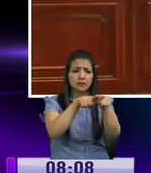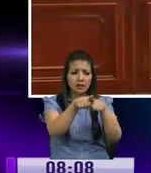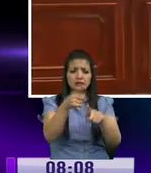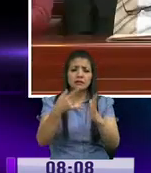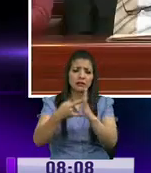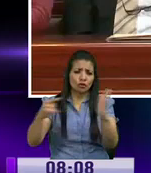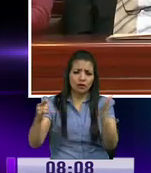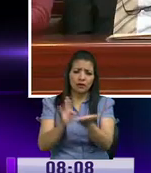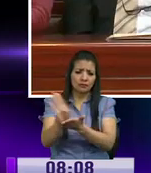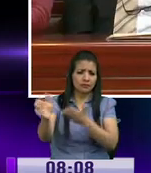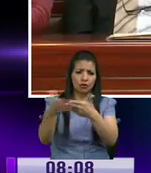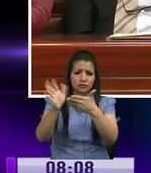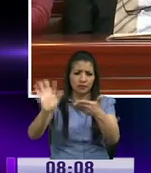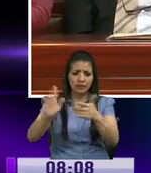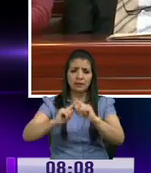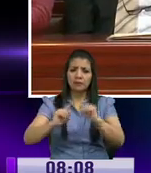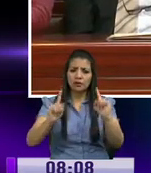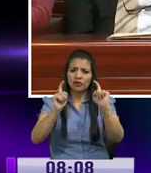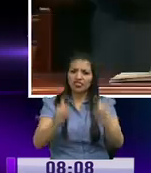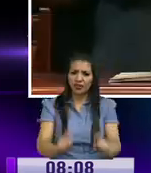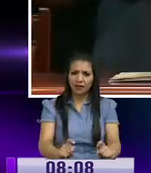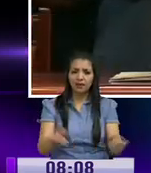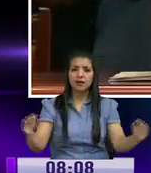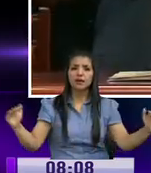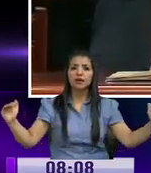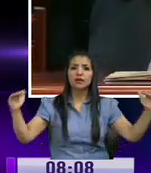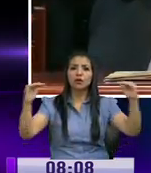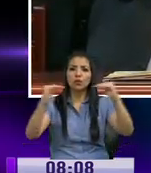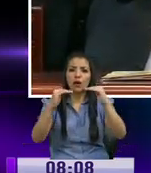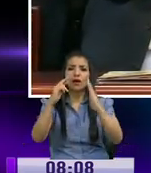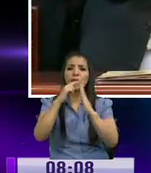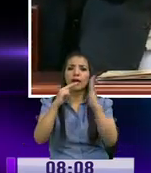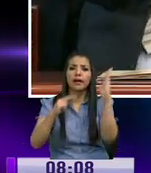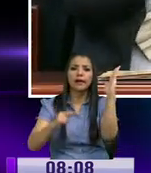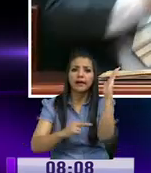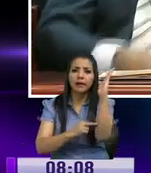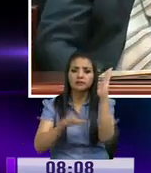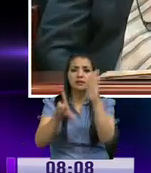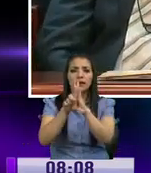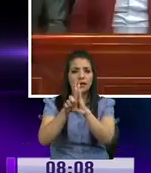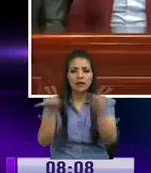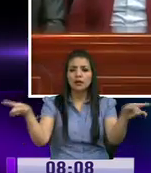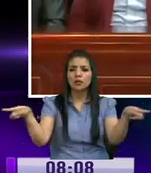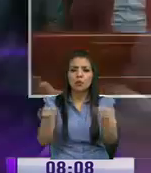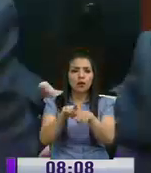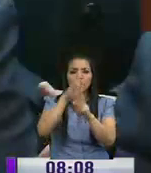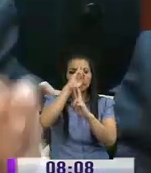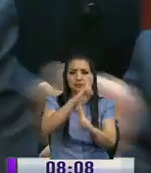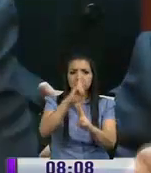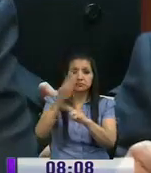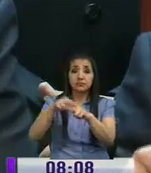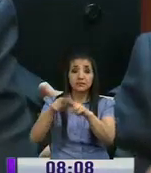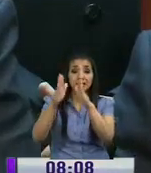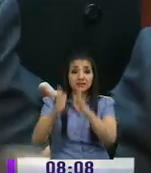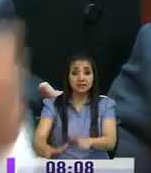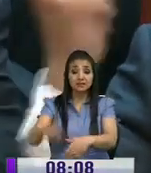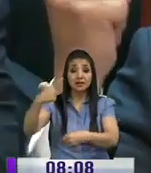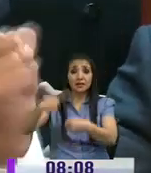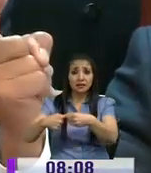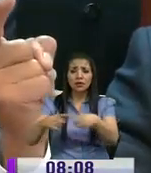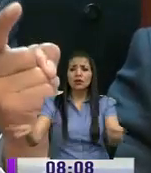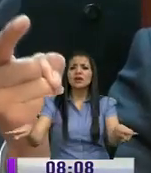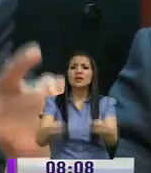tecnología, pero tienen que ser con las mismas reglas de juego para todos. El señor taxista de Quito